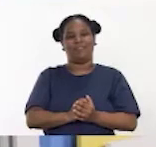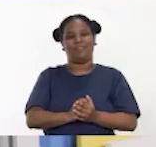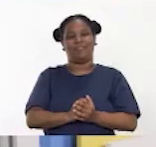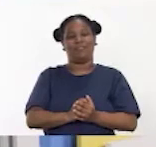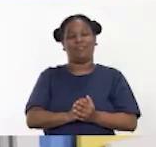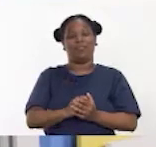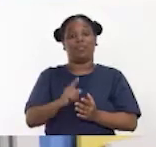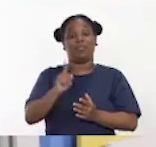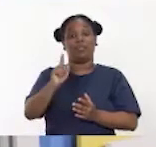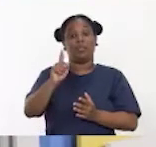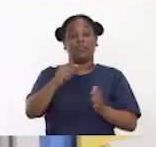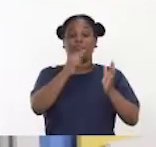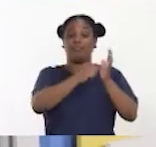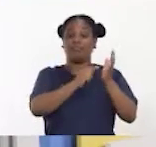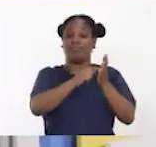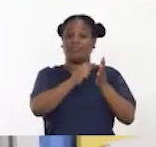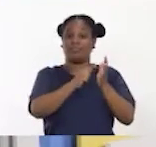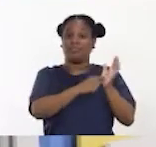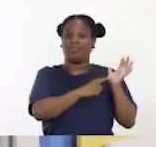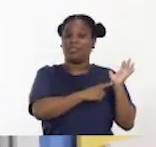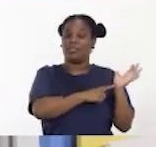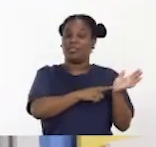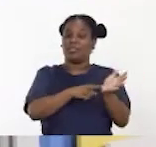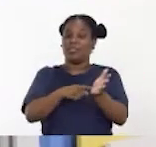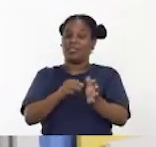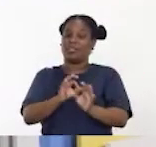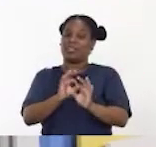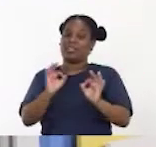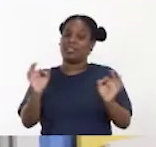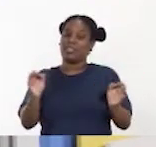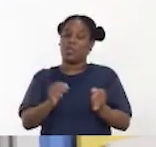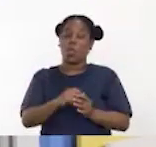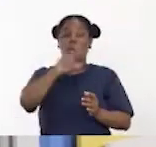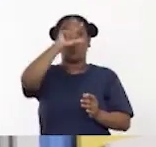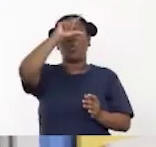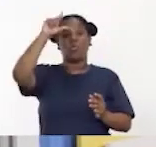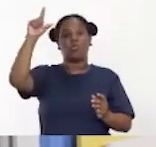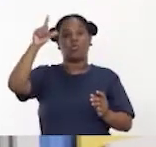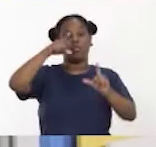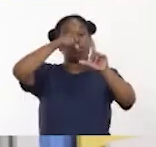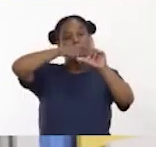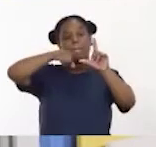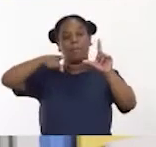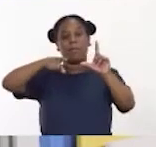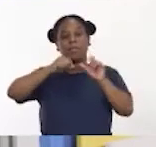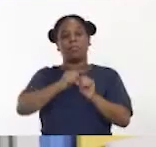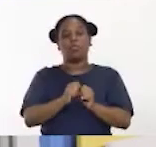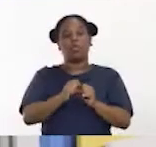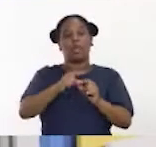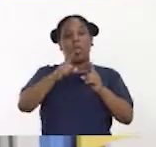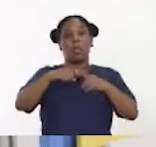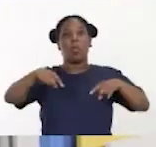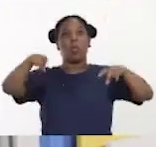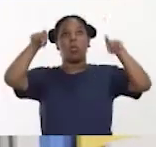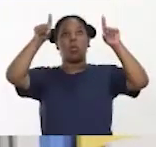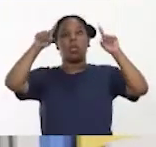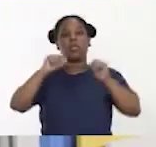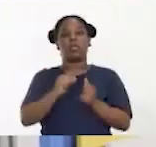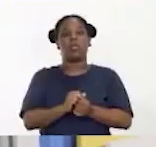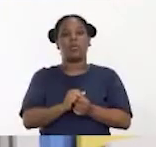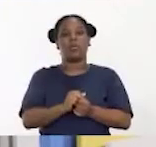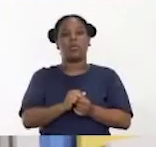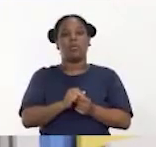Aquí, la aplicación al cálculo y demostraciones sencillas, los conceptos de perpendicular a un plano, oblicua y